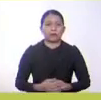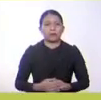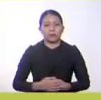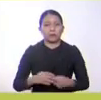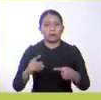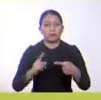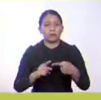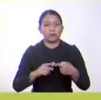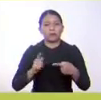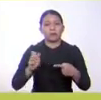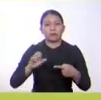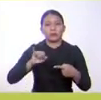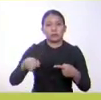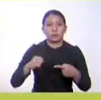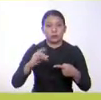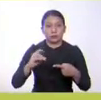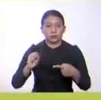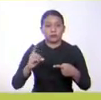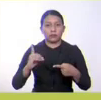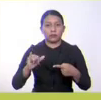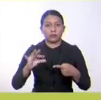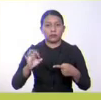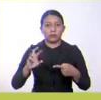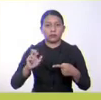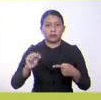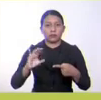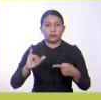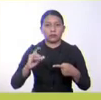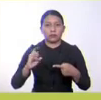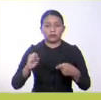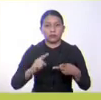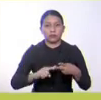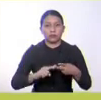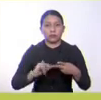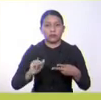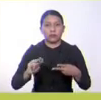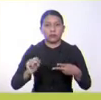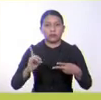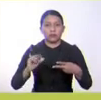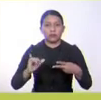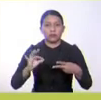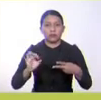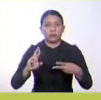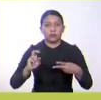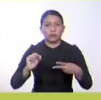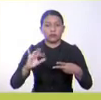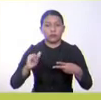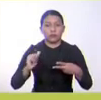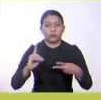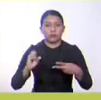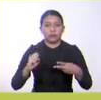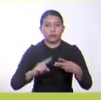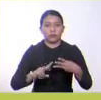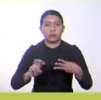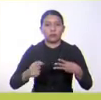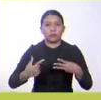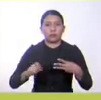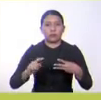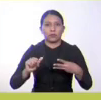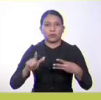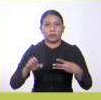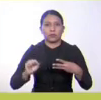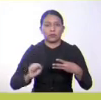Tejidos diferenciados. B. Tejidos indiferenciados. Y C. Tejidos vegetales.